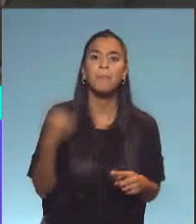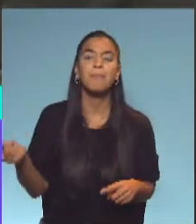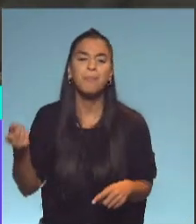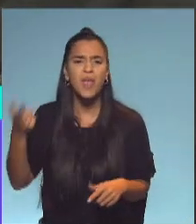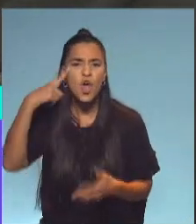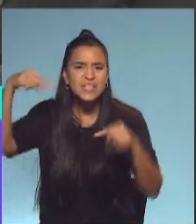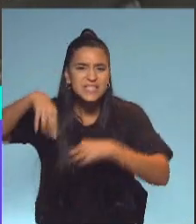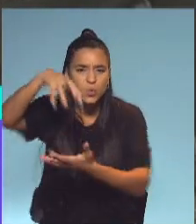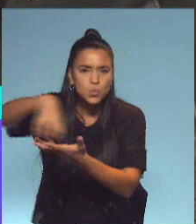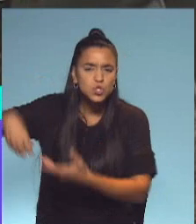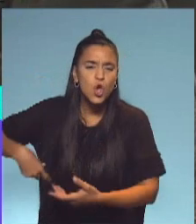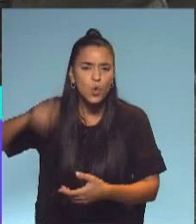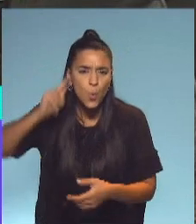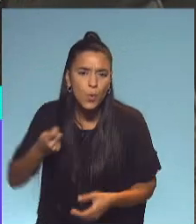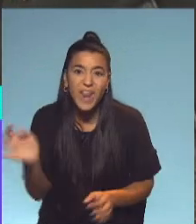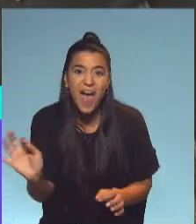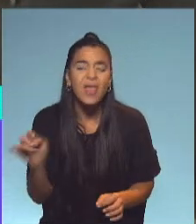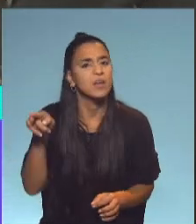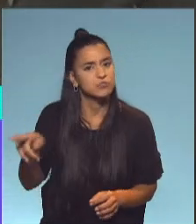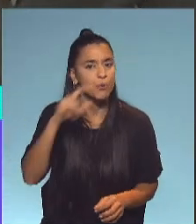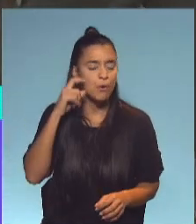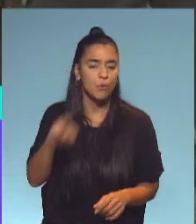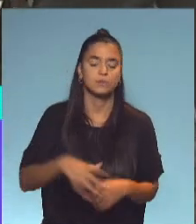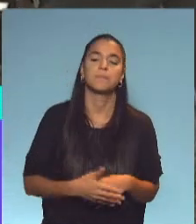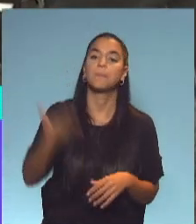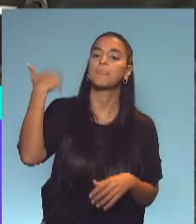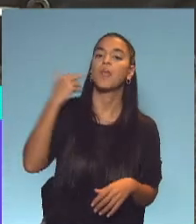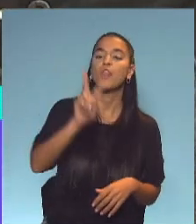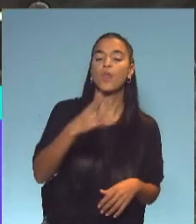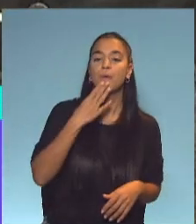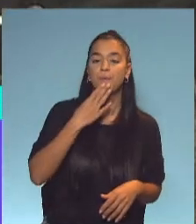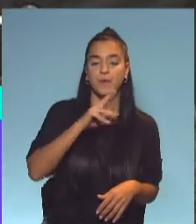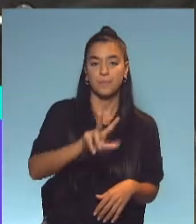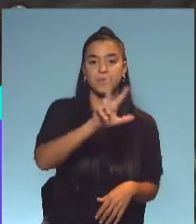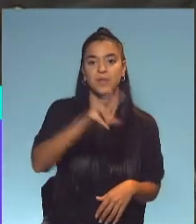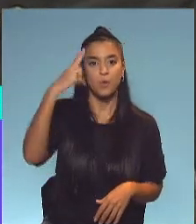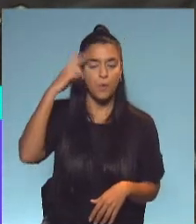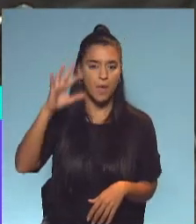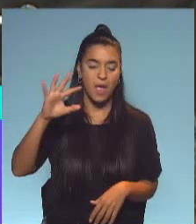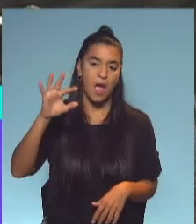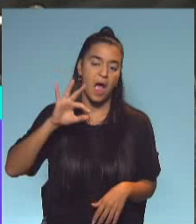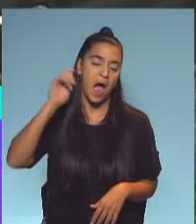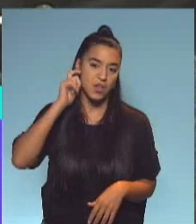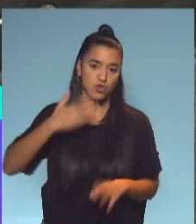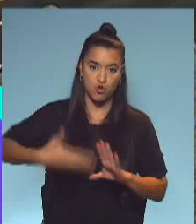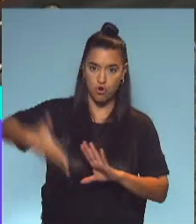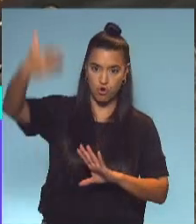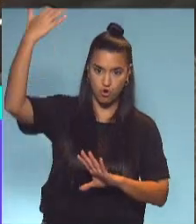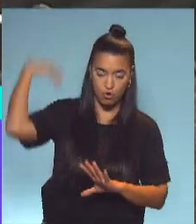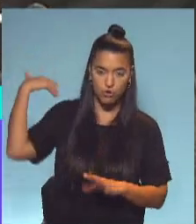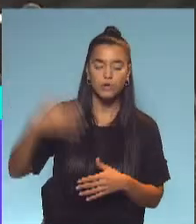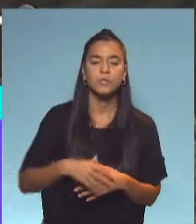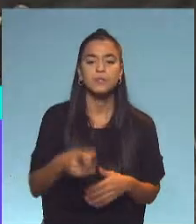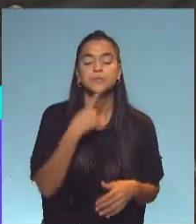da vergüenza. Silvio, ¿cómo viviste vos aquel 2 de abril de hace 39 años? En realidad la previa al 2 de abril, porque